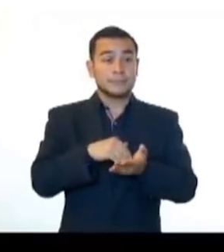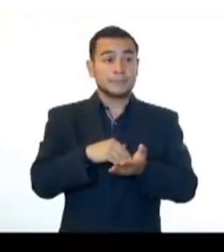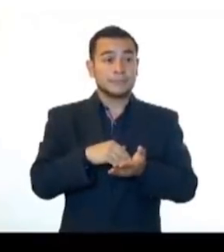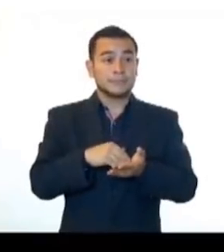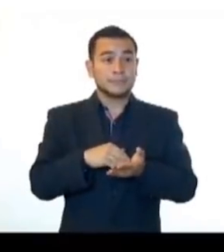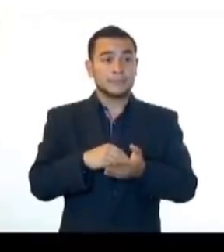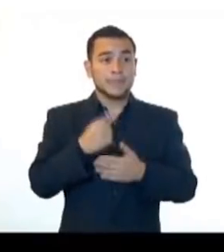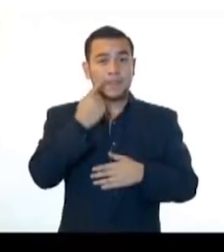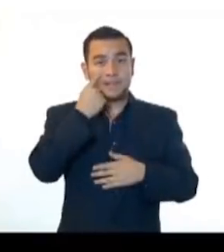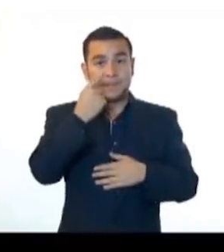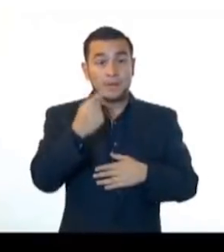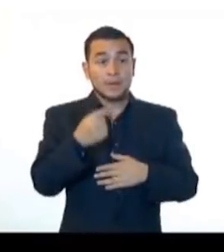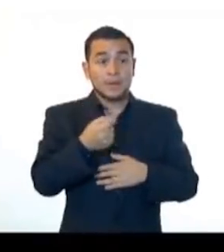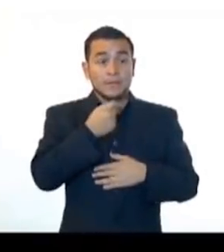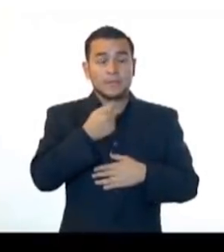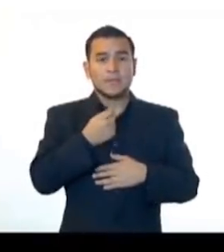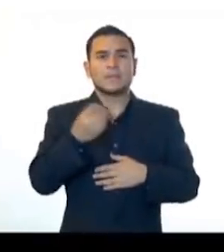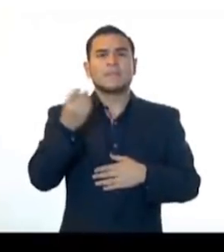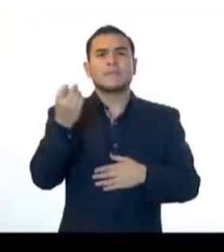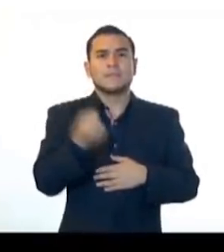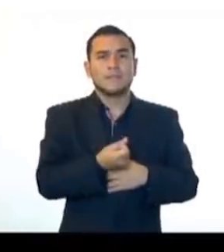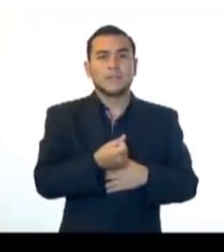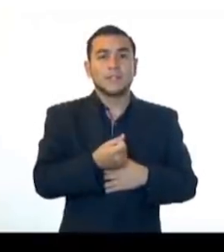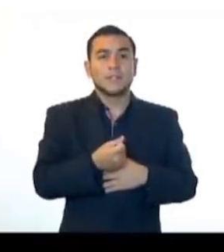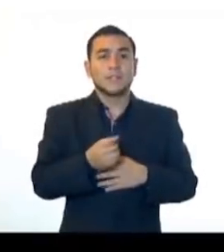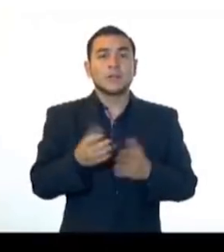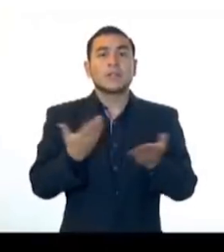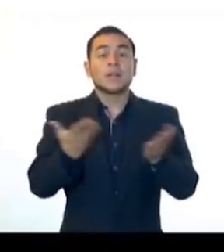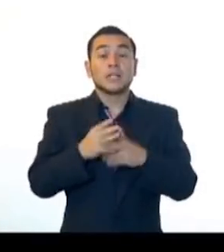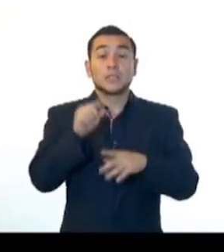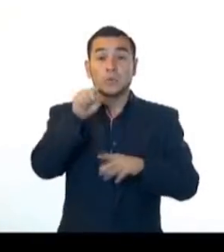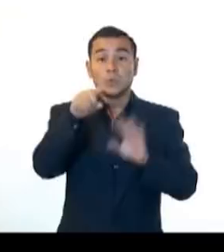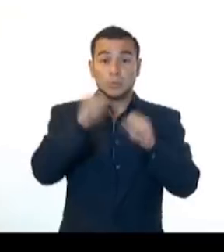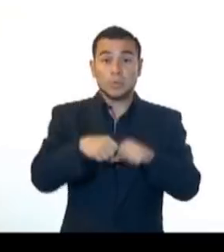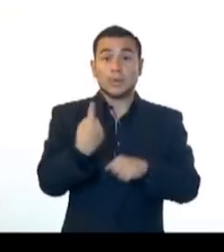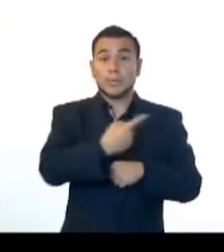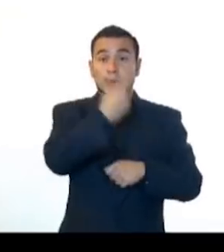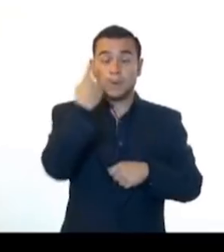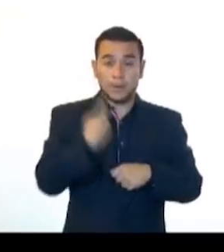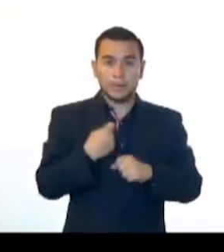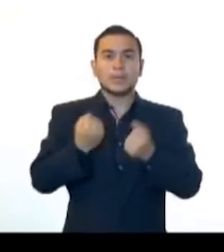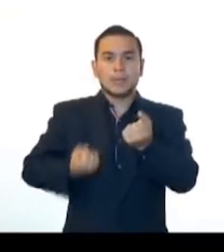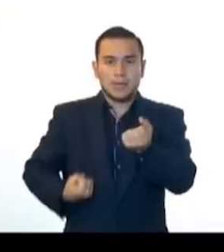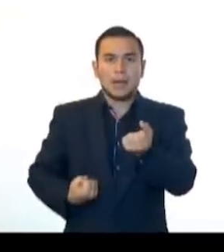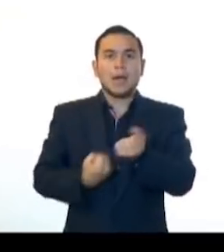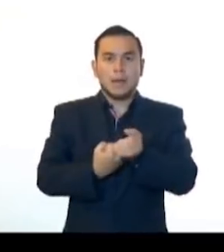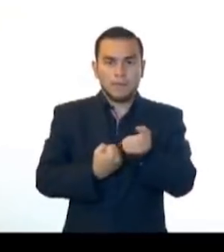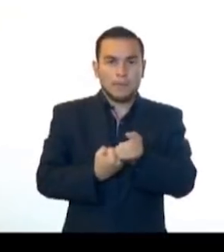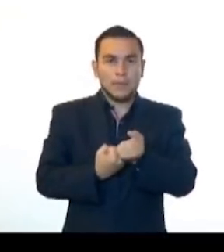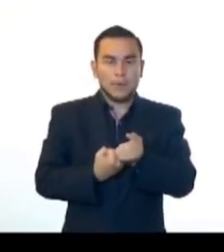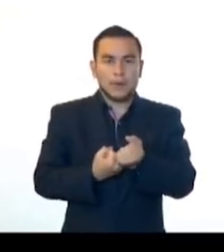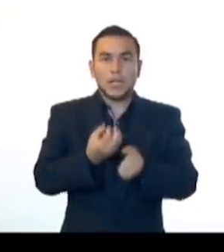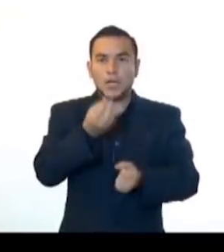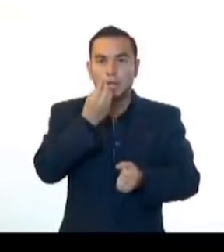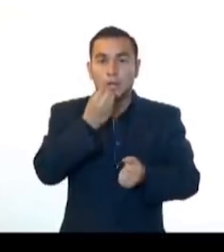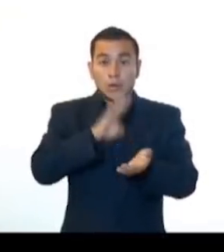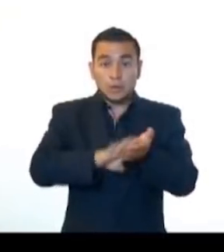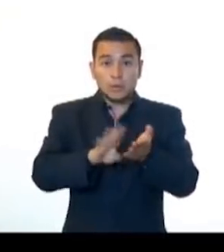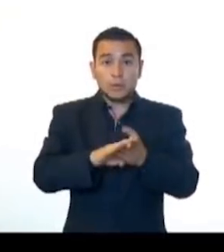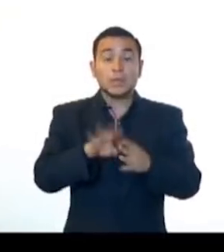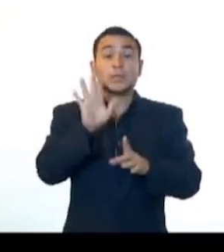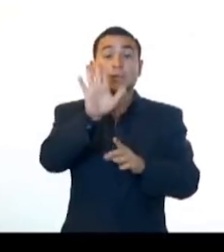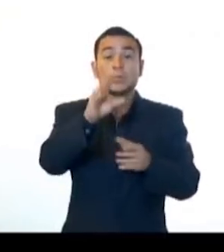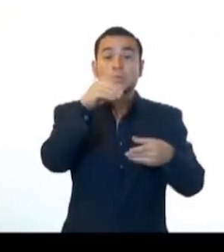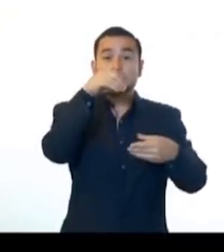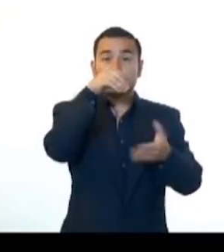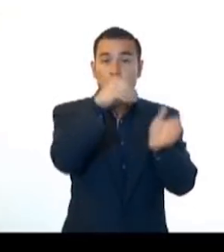Ahí les va a salir, es bien sencillo. Y le dice ahí, consulta si eres beneficiario del apoyo económico de alimentación para la emergencia. Ustedes digitan su número de